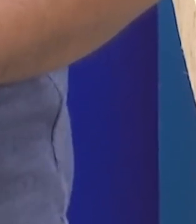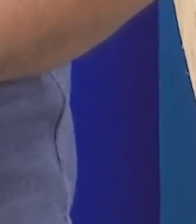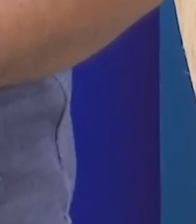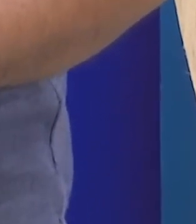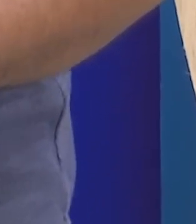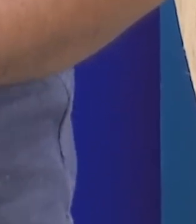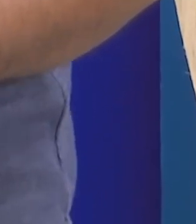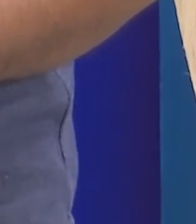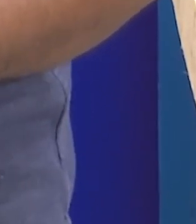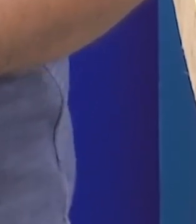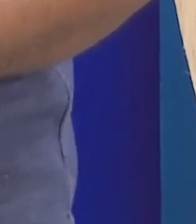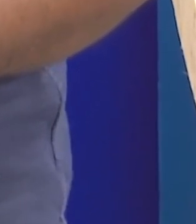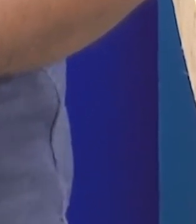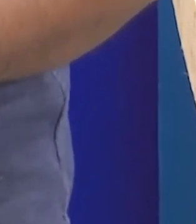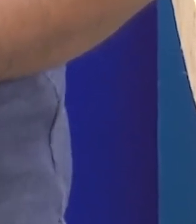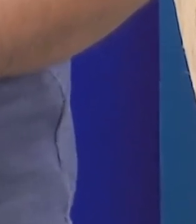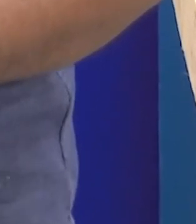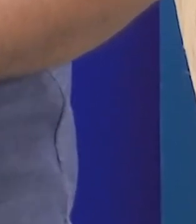un corte.